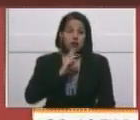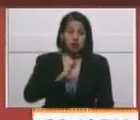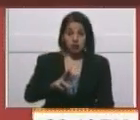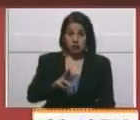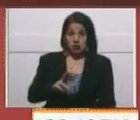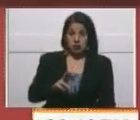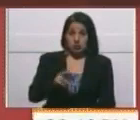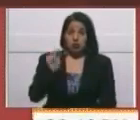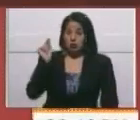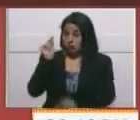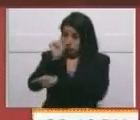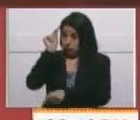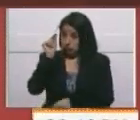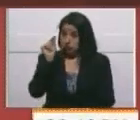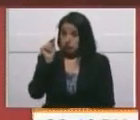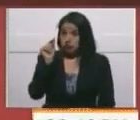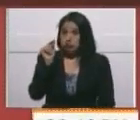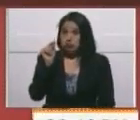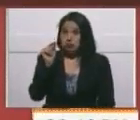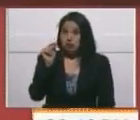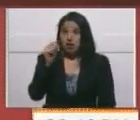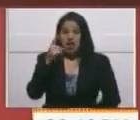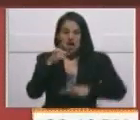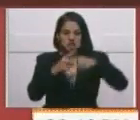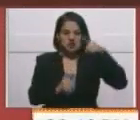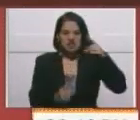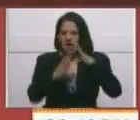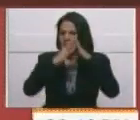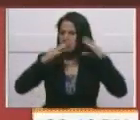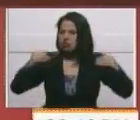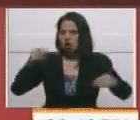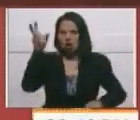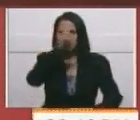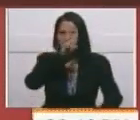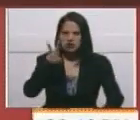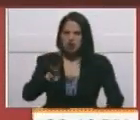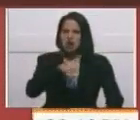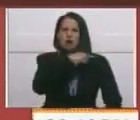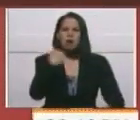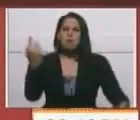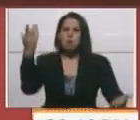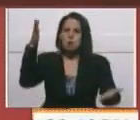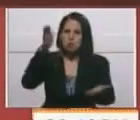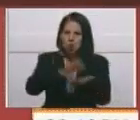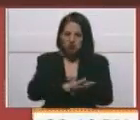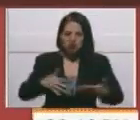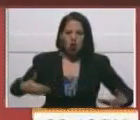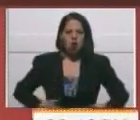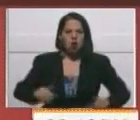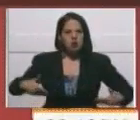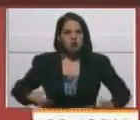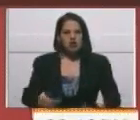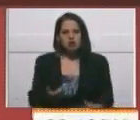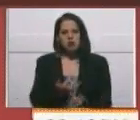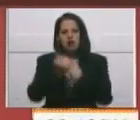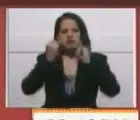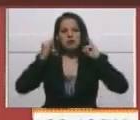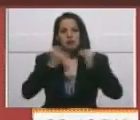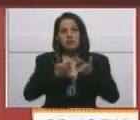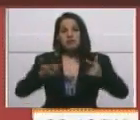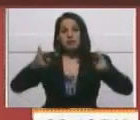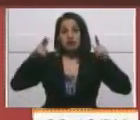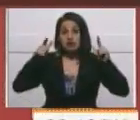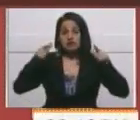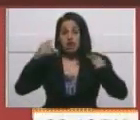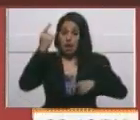que le dijo la mitad de los venezolanos han dejado su vida luchando por la independencia y la otra